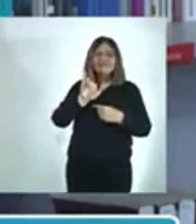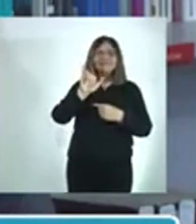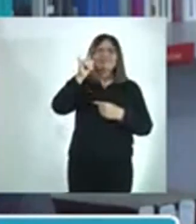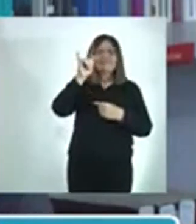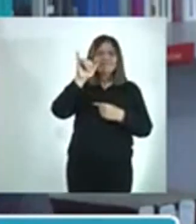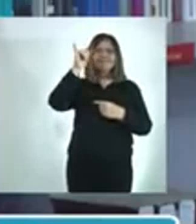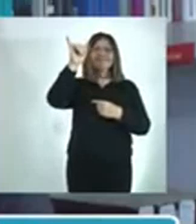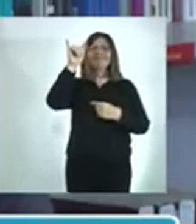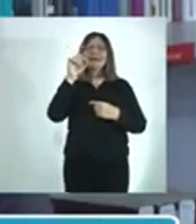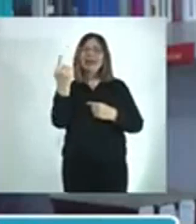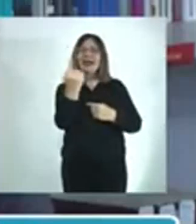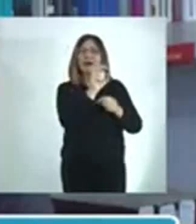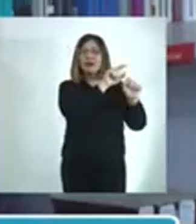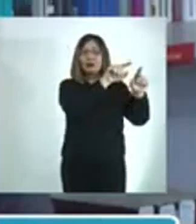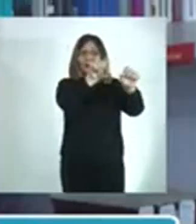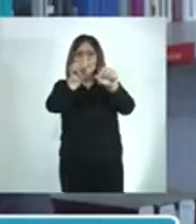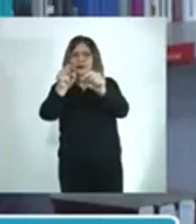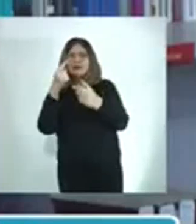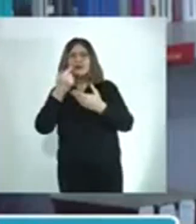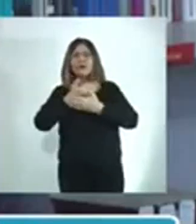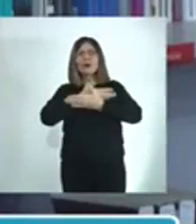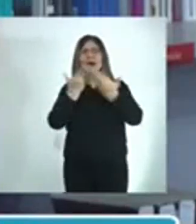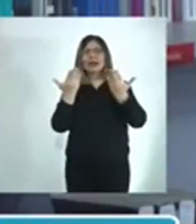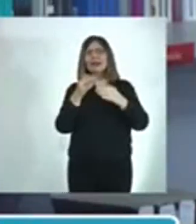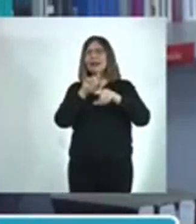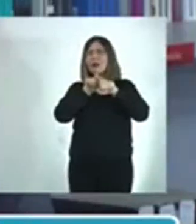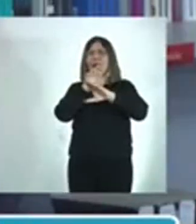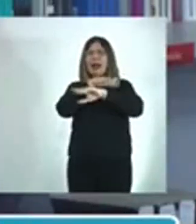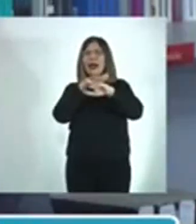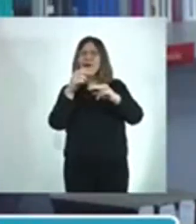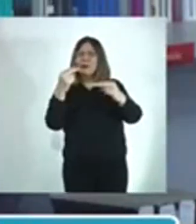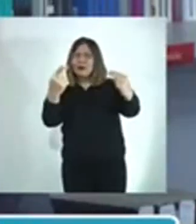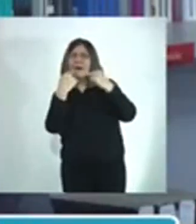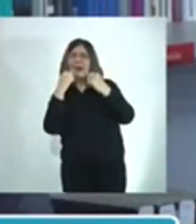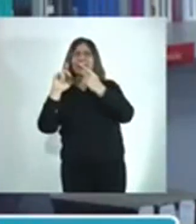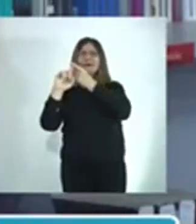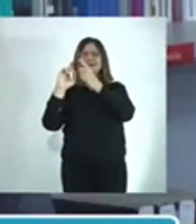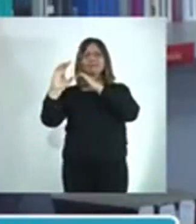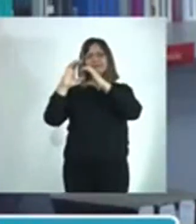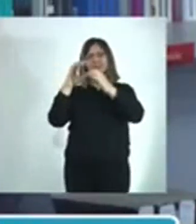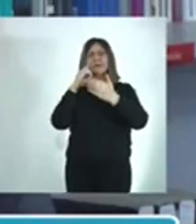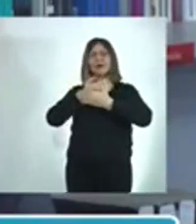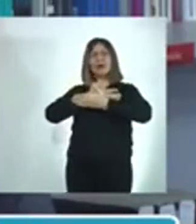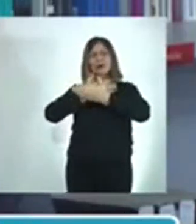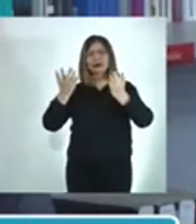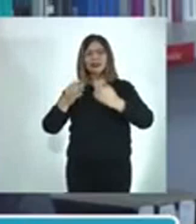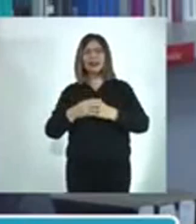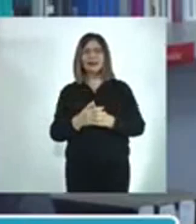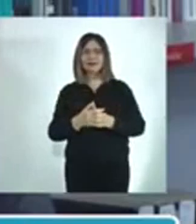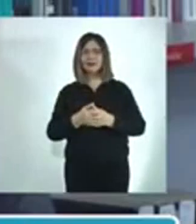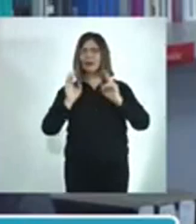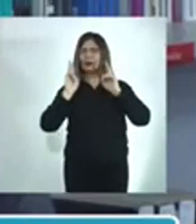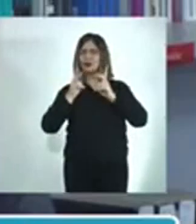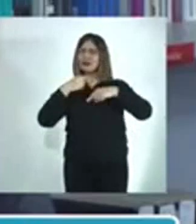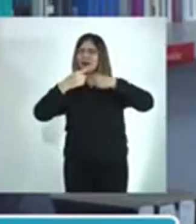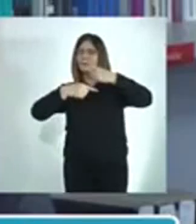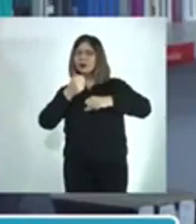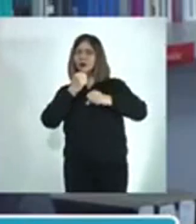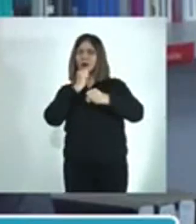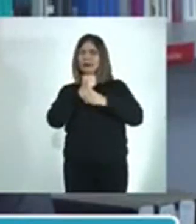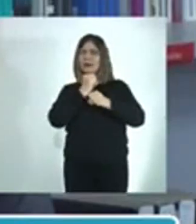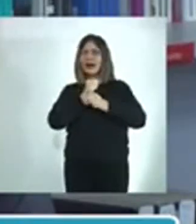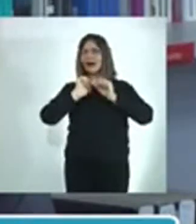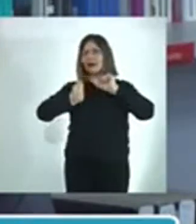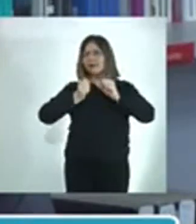que enseña, a partir de lo que los alumnos ven, el ejemplo, el